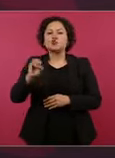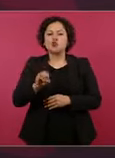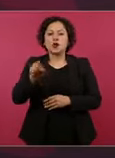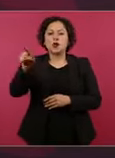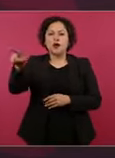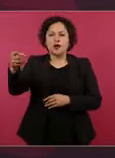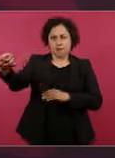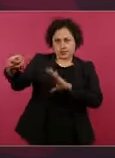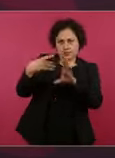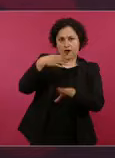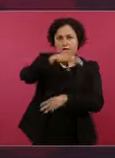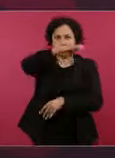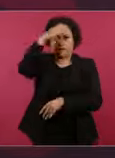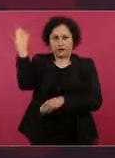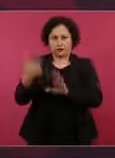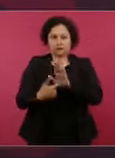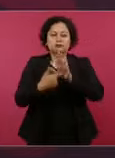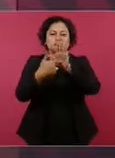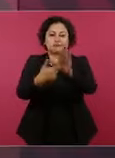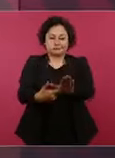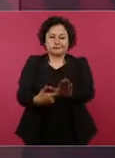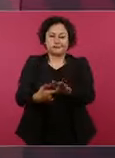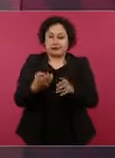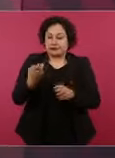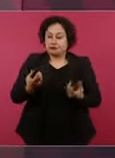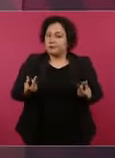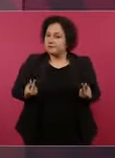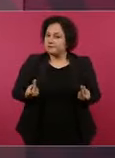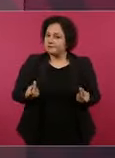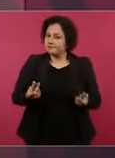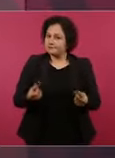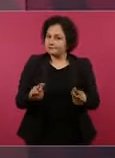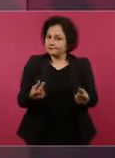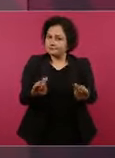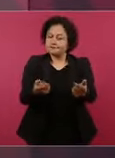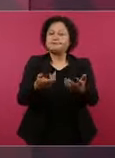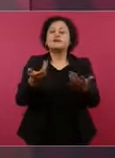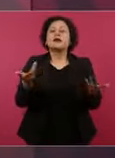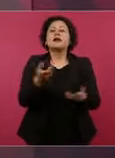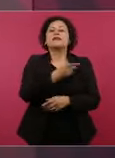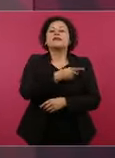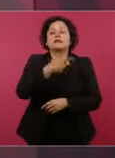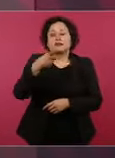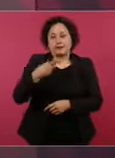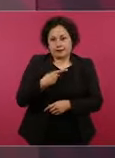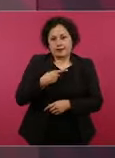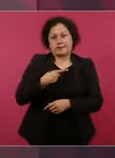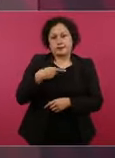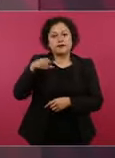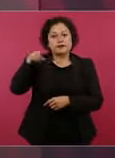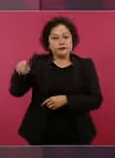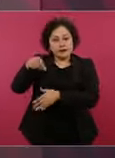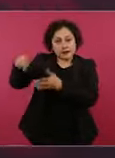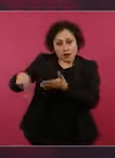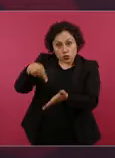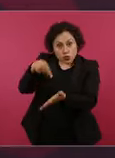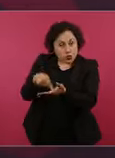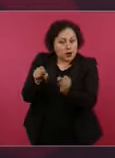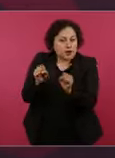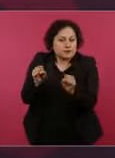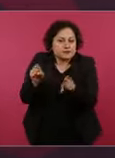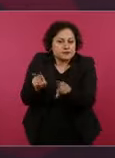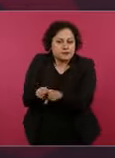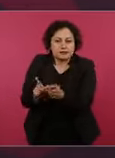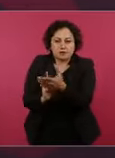Necesitamos apurarnos. Se está haciendo un trabajo también especial para proteger manglares ahí, por eso es